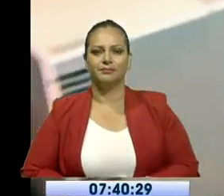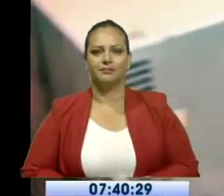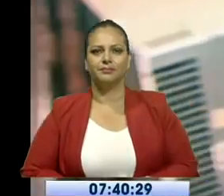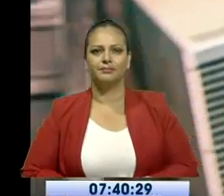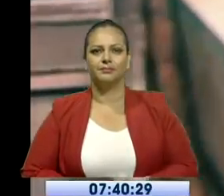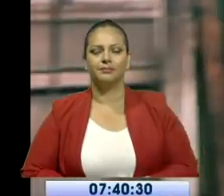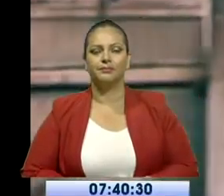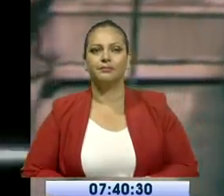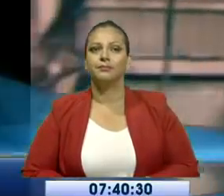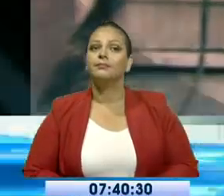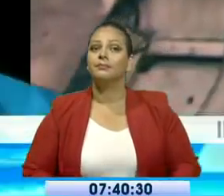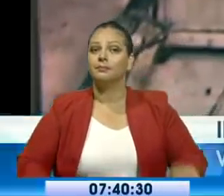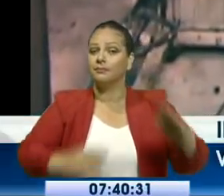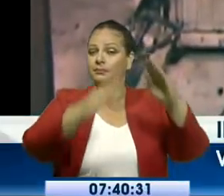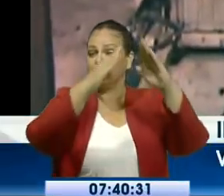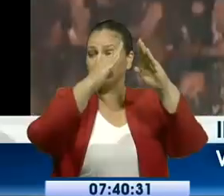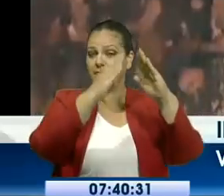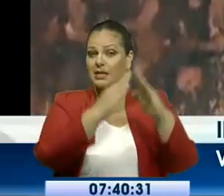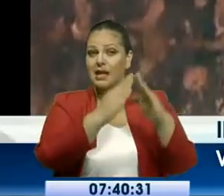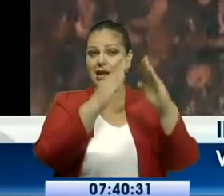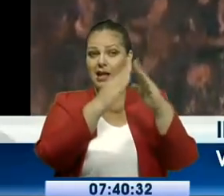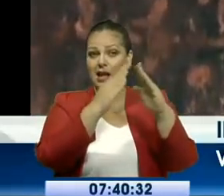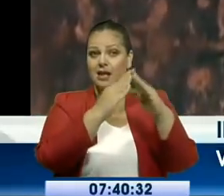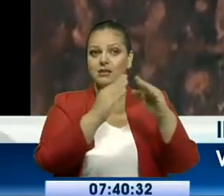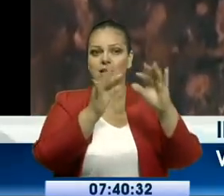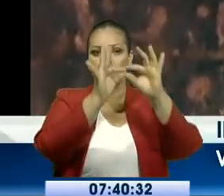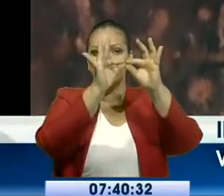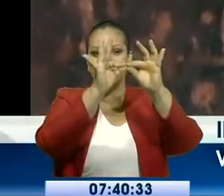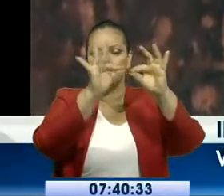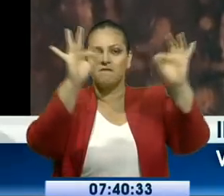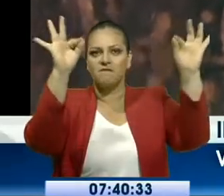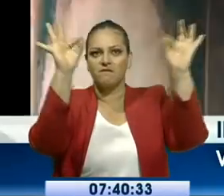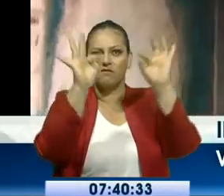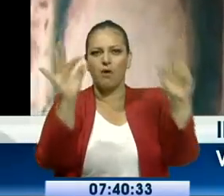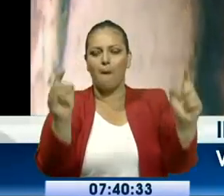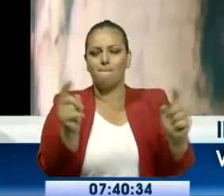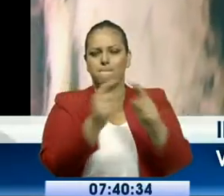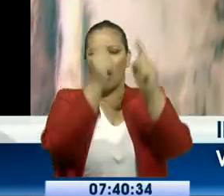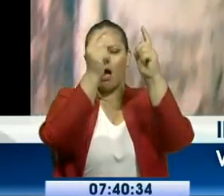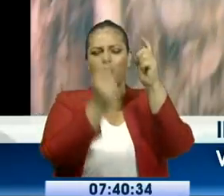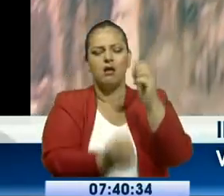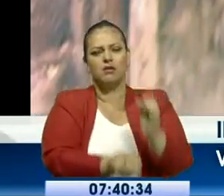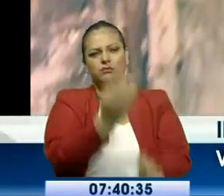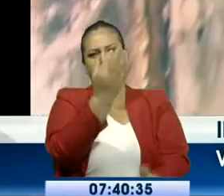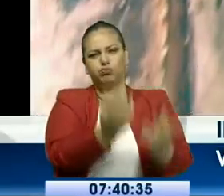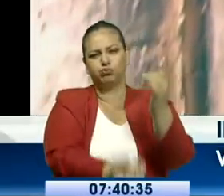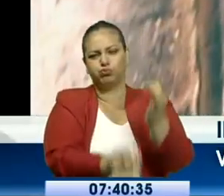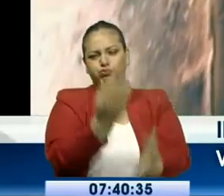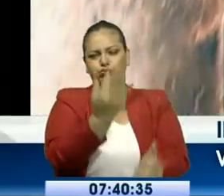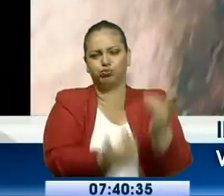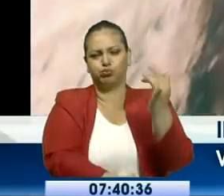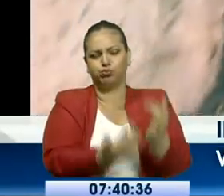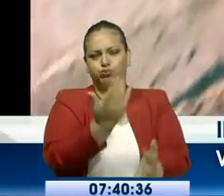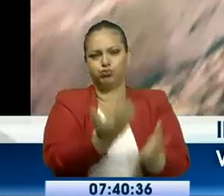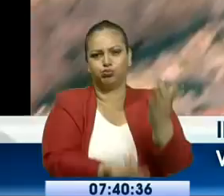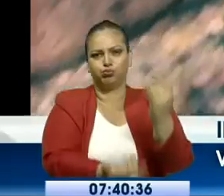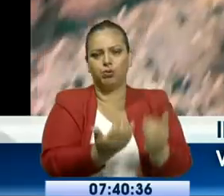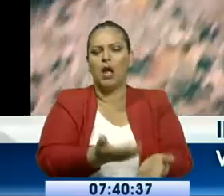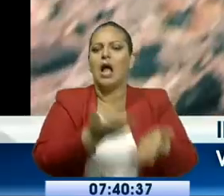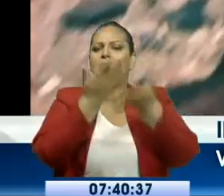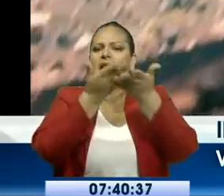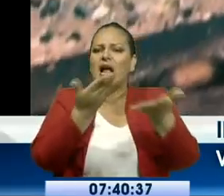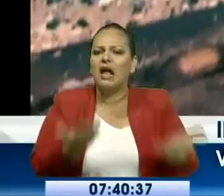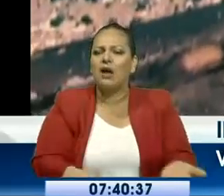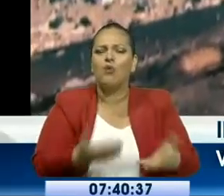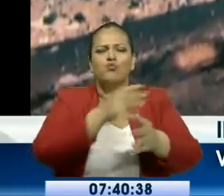El fuego destruyó en su totalidad la sala y dos dormitorios de esta vivienda ubicada en la cooperativa Río Guayas del Guasmo Norte. Nosotros